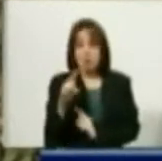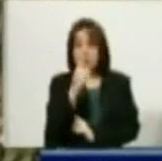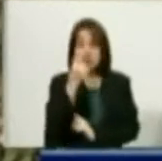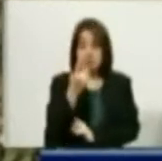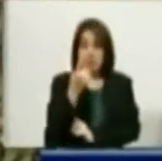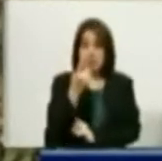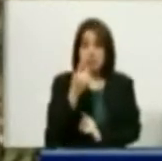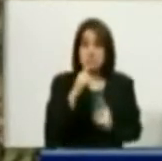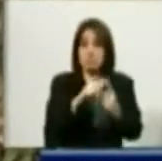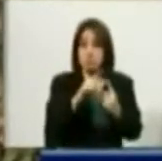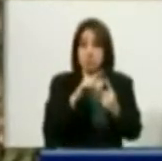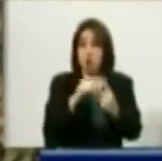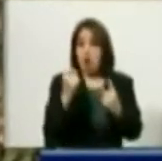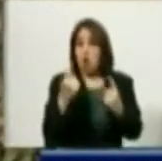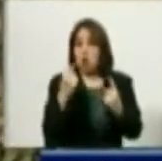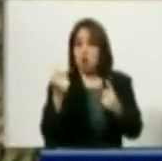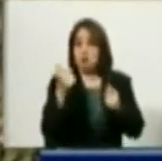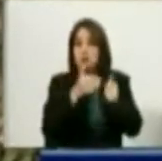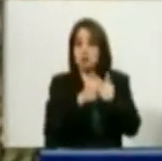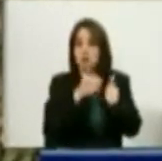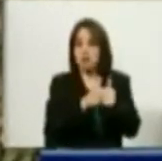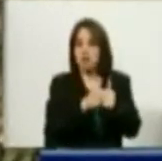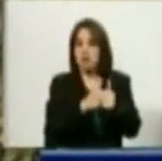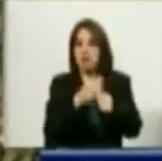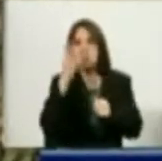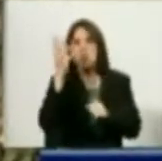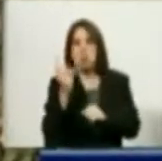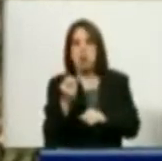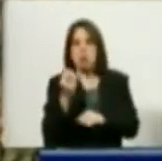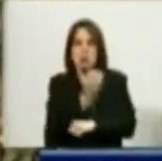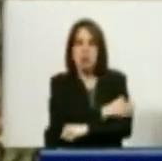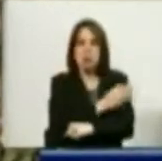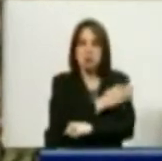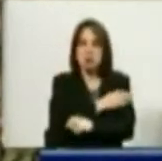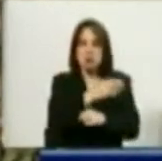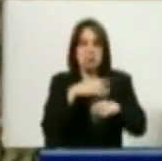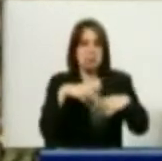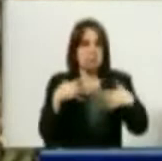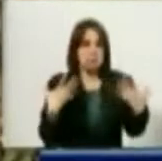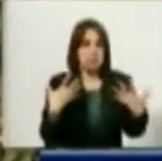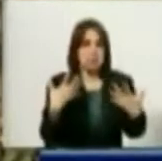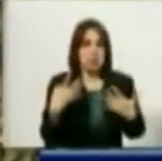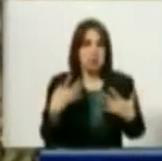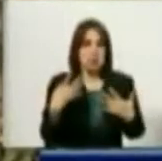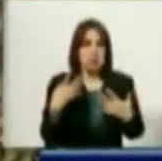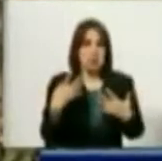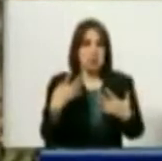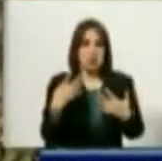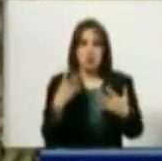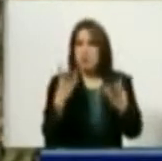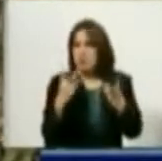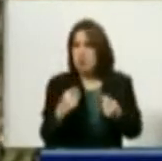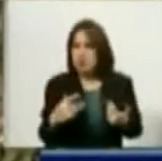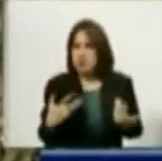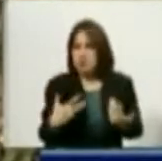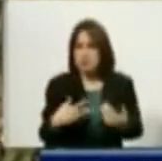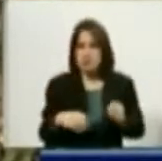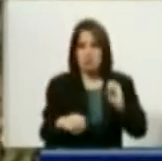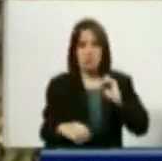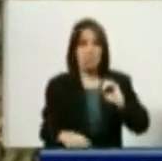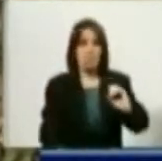once suplentes cuánto va a sacar la derecha no a la derecha cuánto va a sacar la derecha